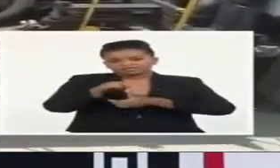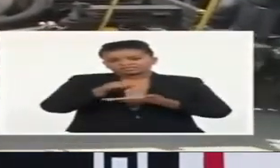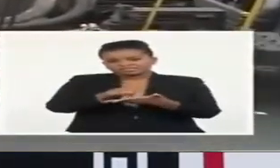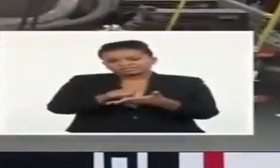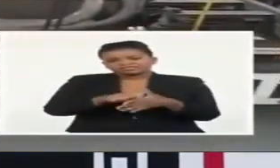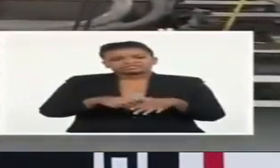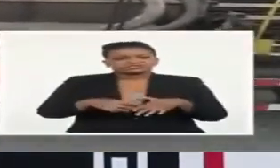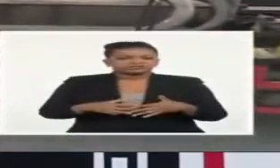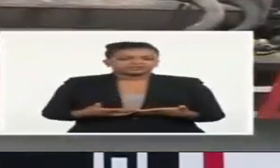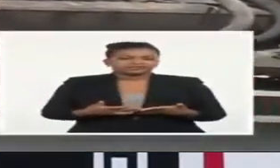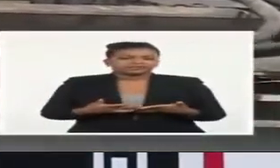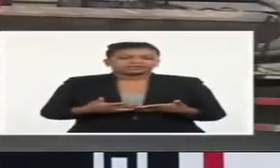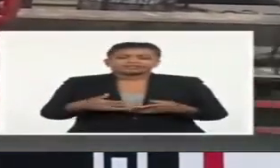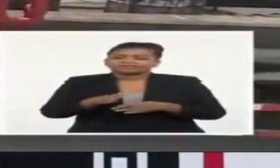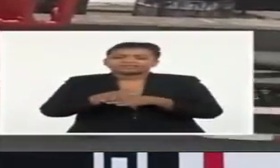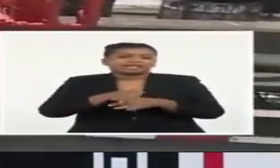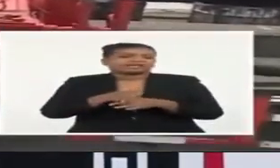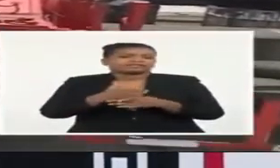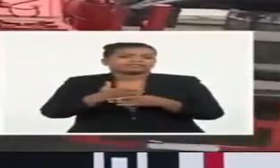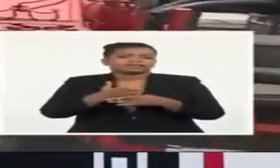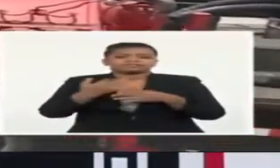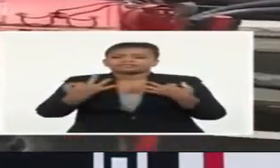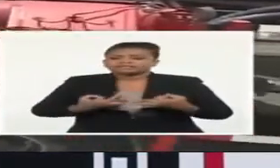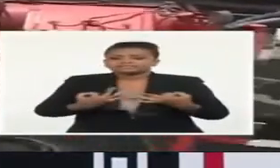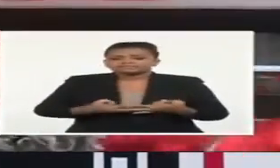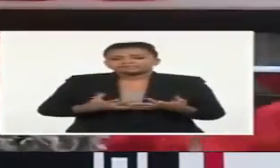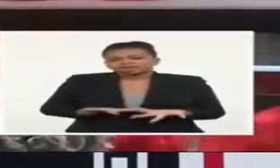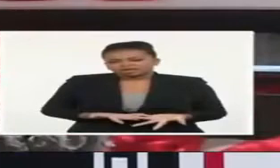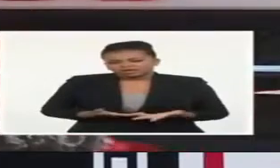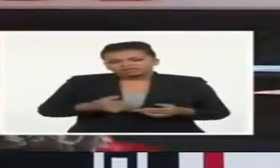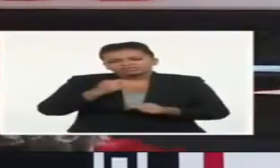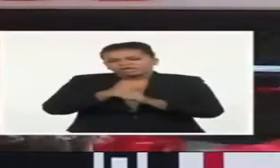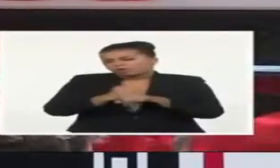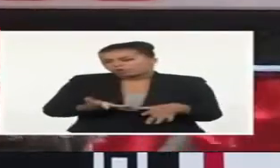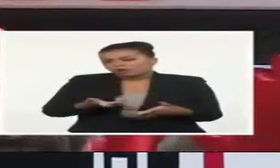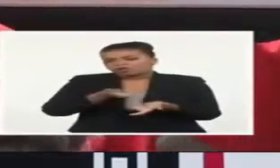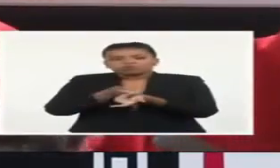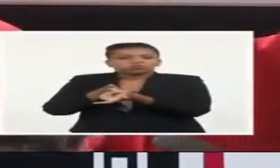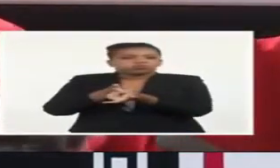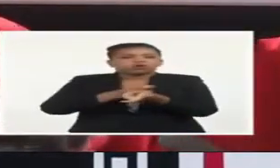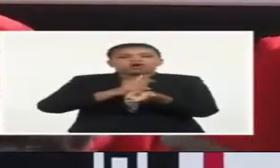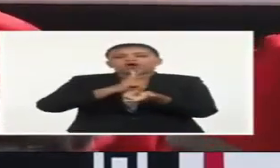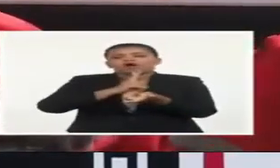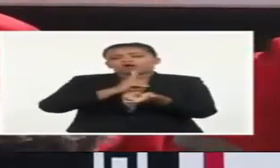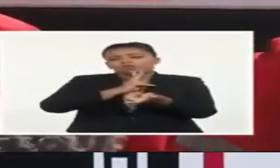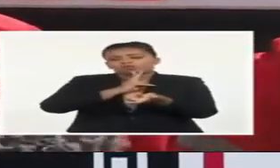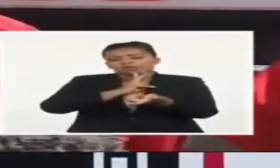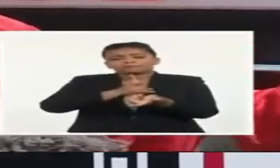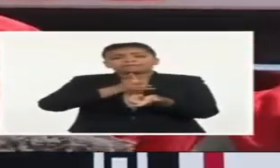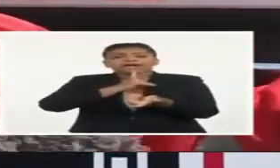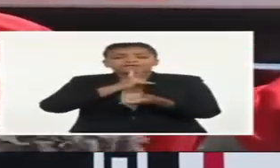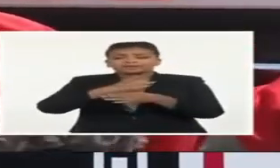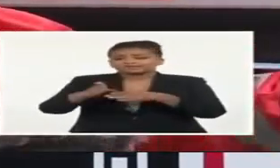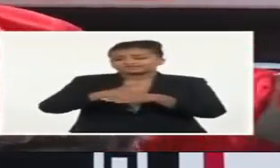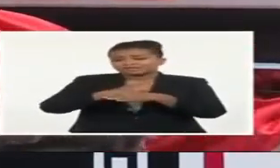de los cañones porque la bomba que tenía que arrancar no